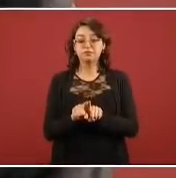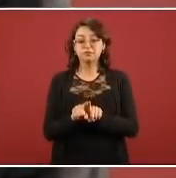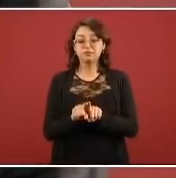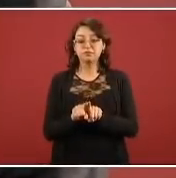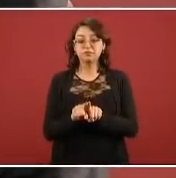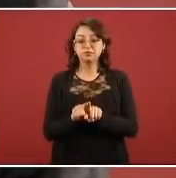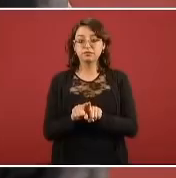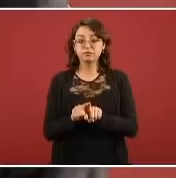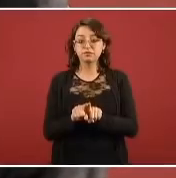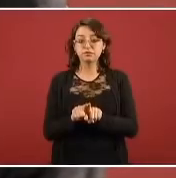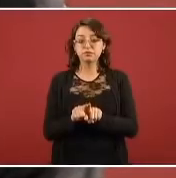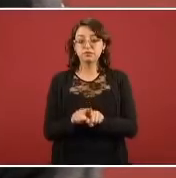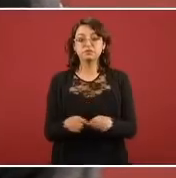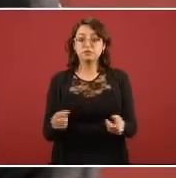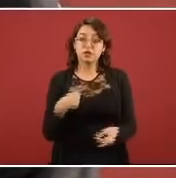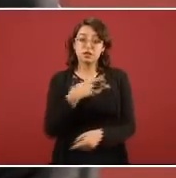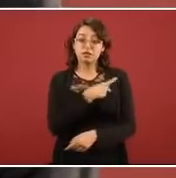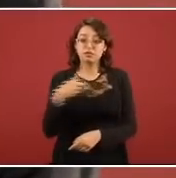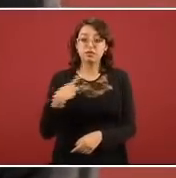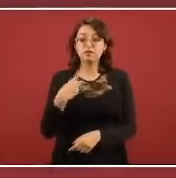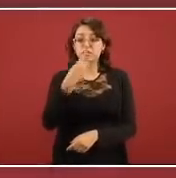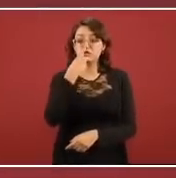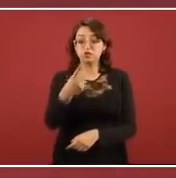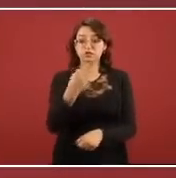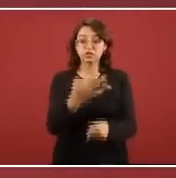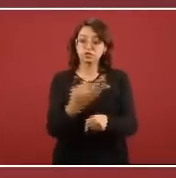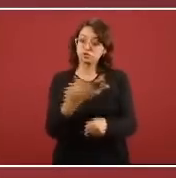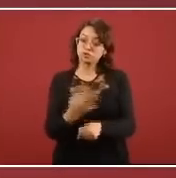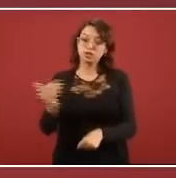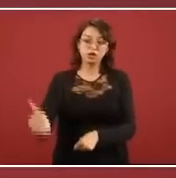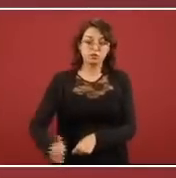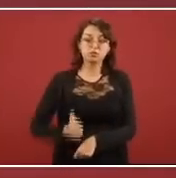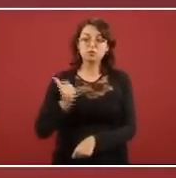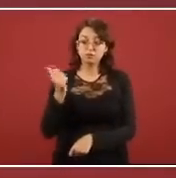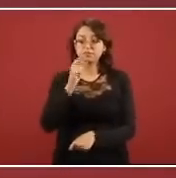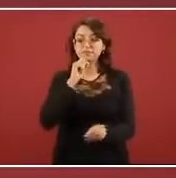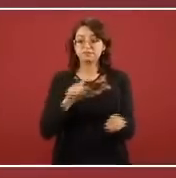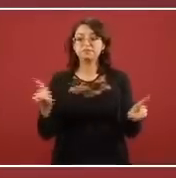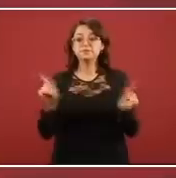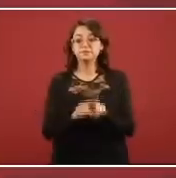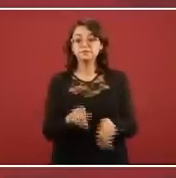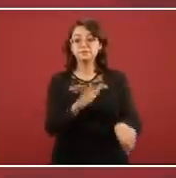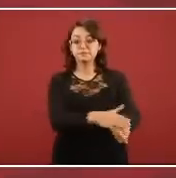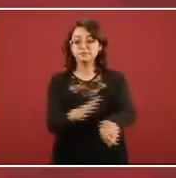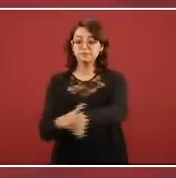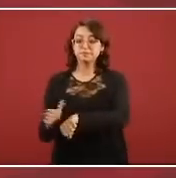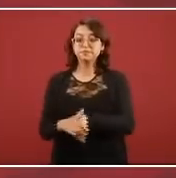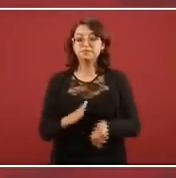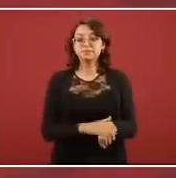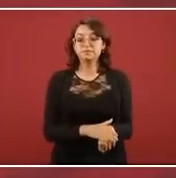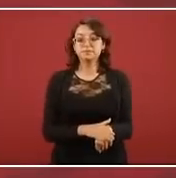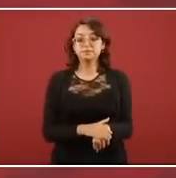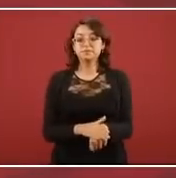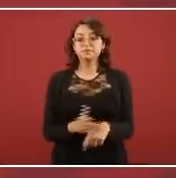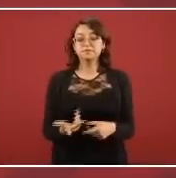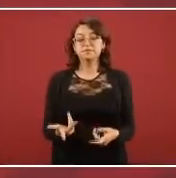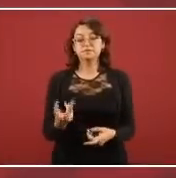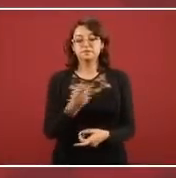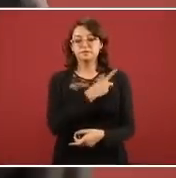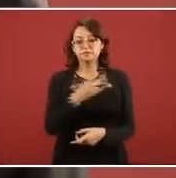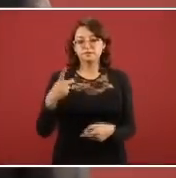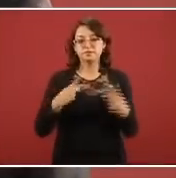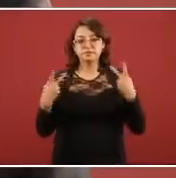les voy a comentar aquí, porque voy a aprovechar también para hacer un llamado a respetar a